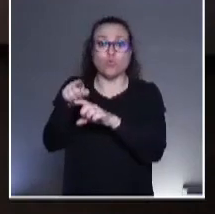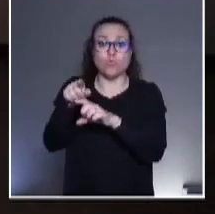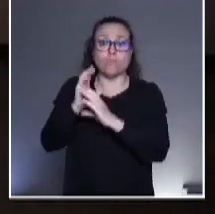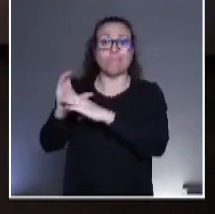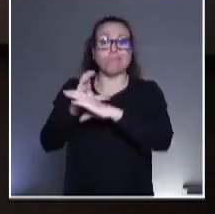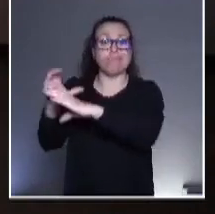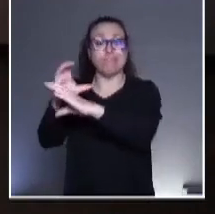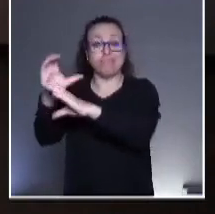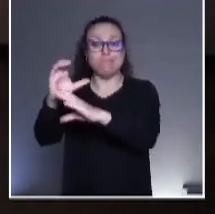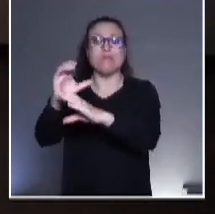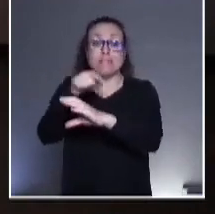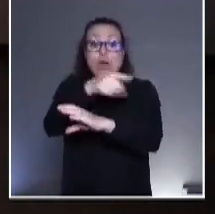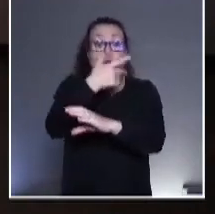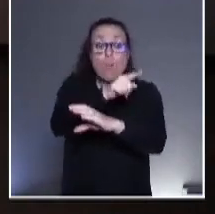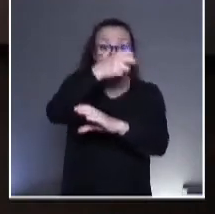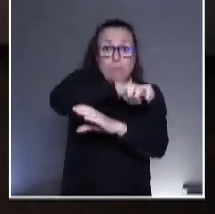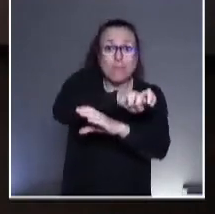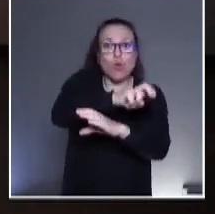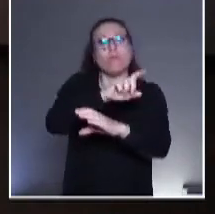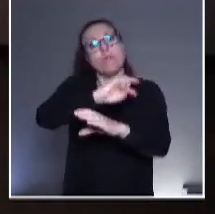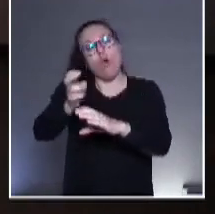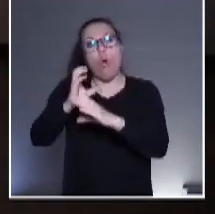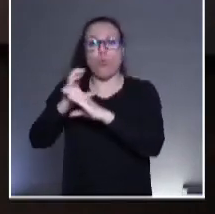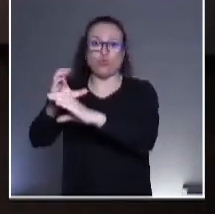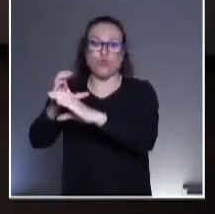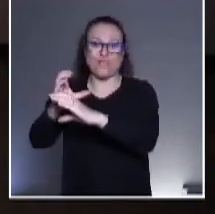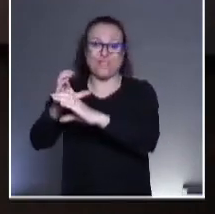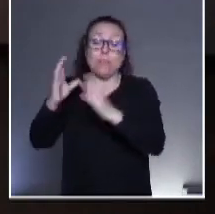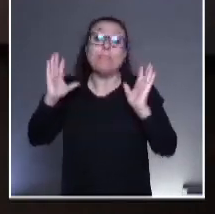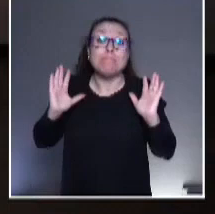va a cubrir el trayecto. Pero también